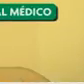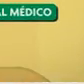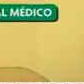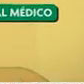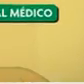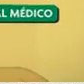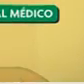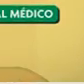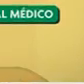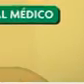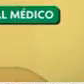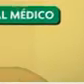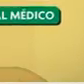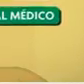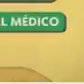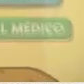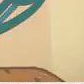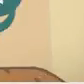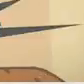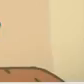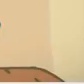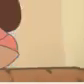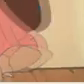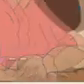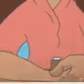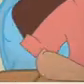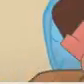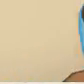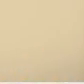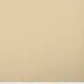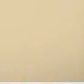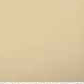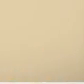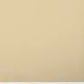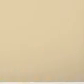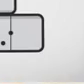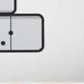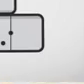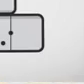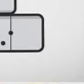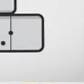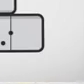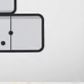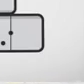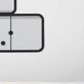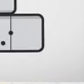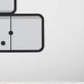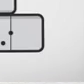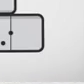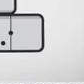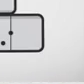Y alerta ante cualquier síntoma.